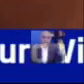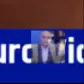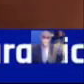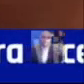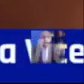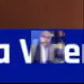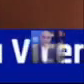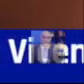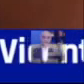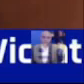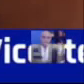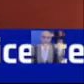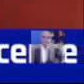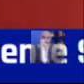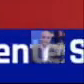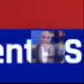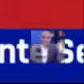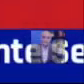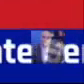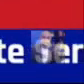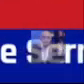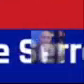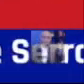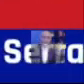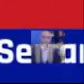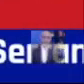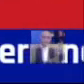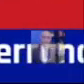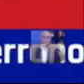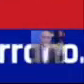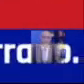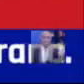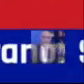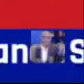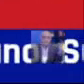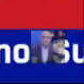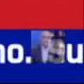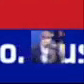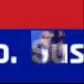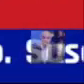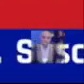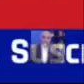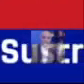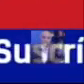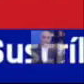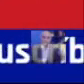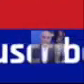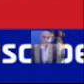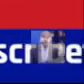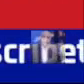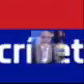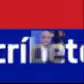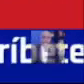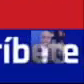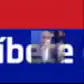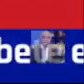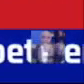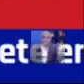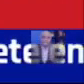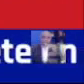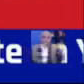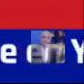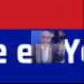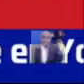generación, que la vimos, que la consideramos, que la hicimos nuestra, como la revista, como el